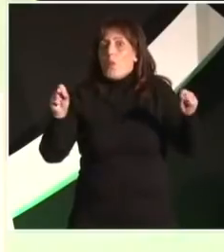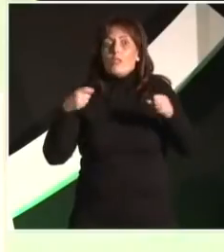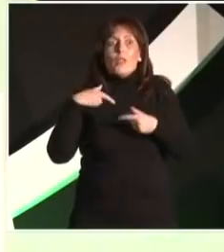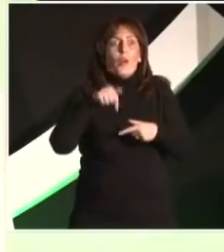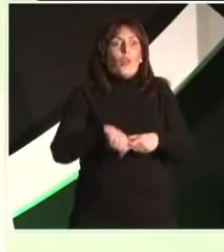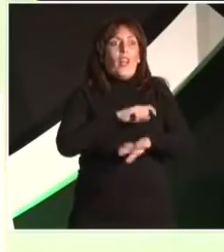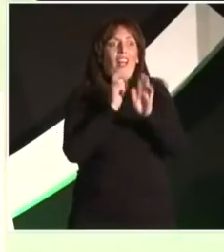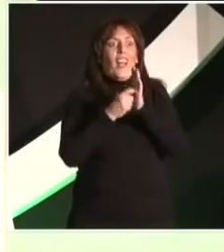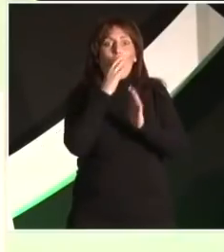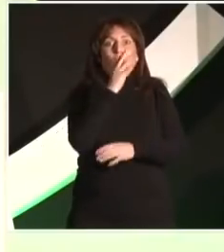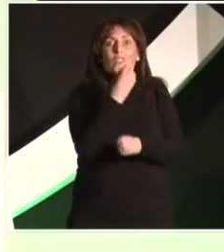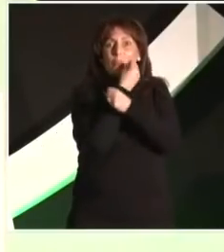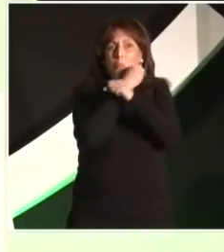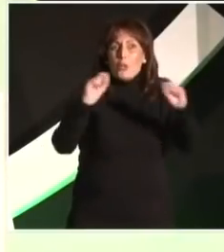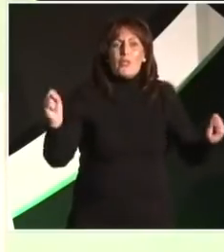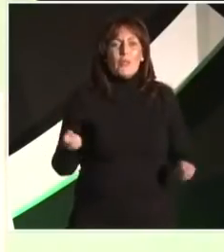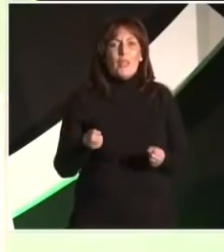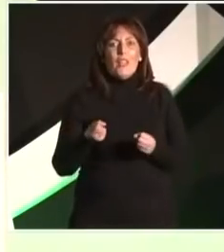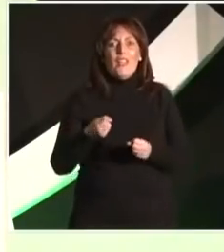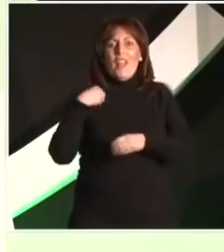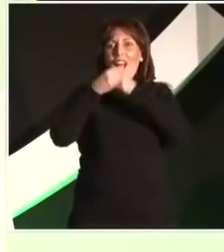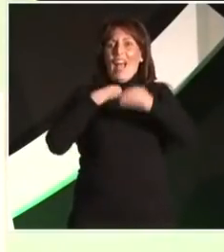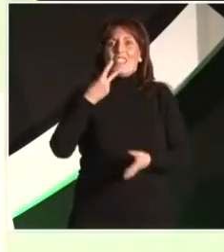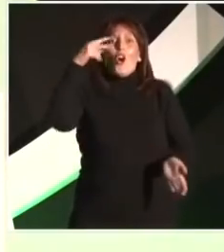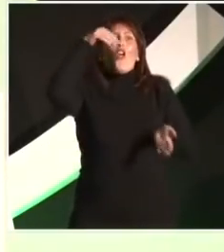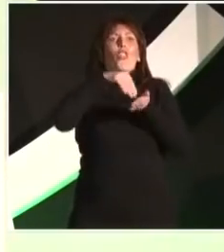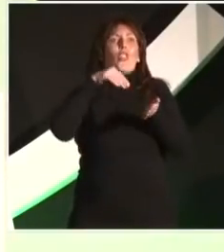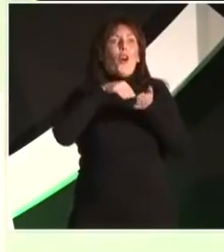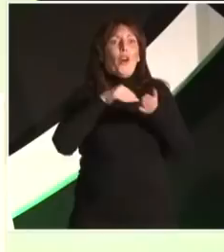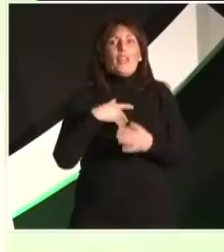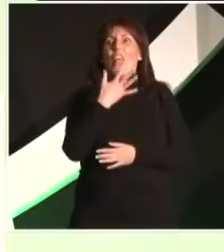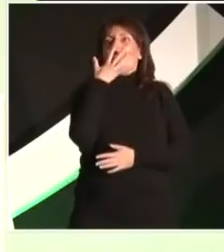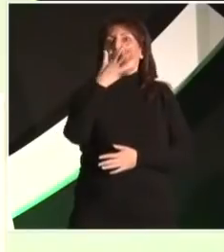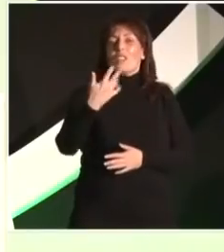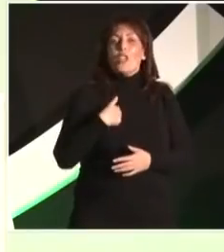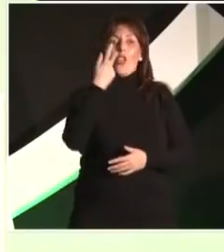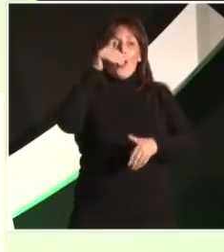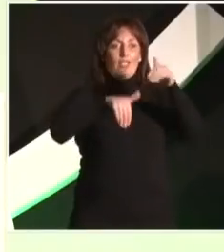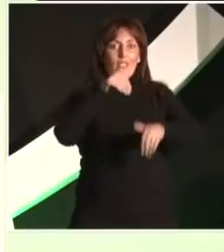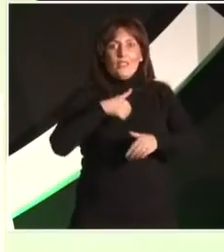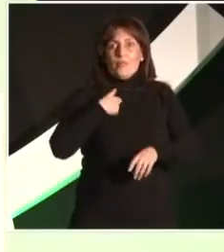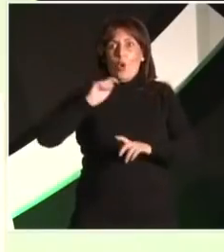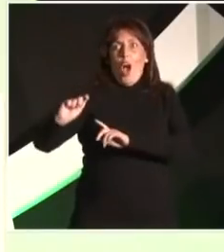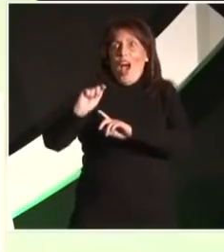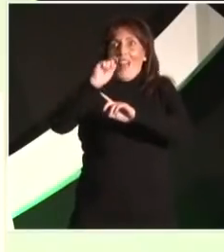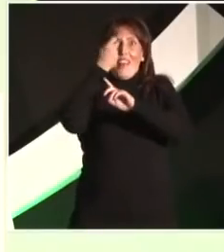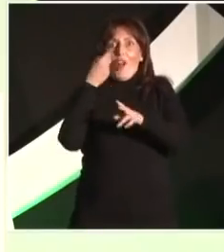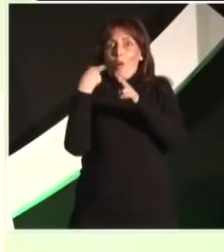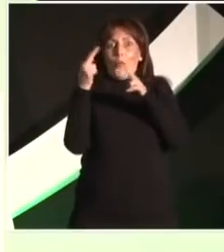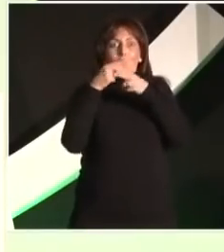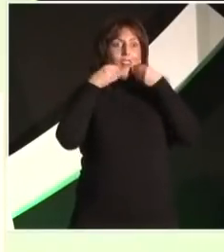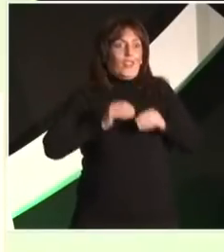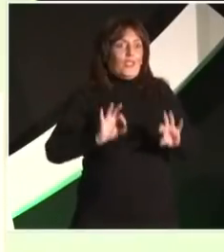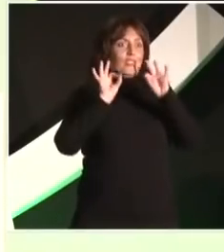sola legislatura? Si ha hecho 2 legislaturas en 5 años, récord en la política histórica